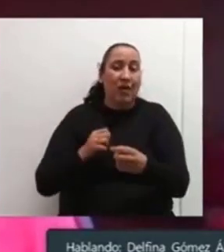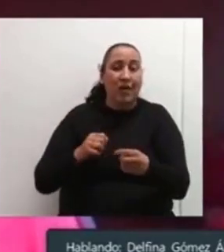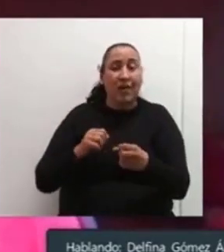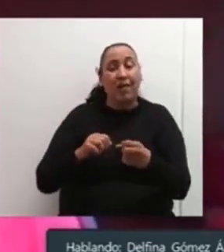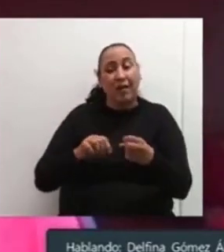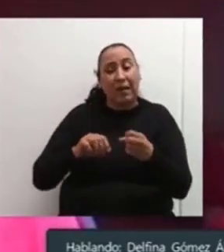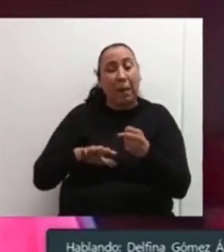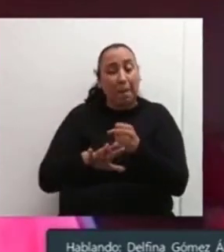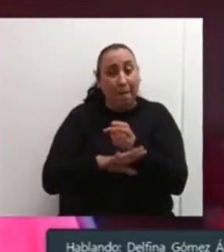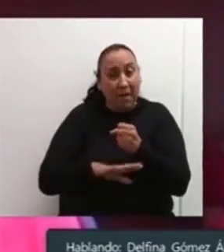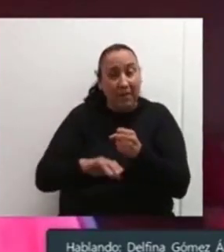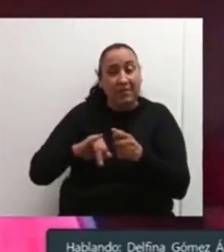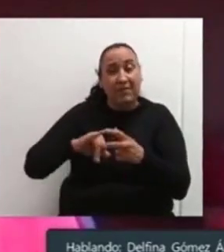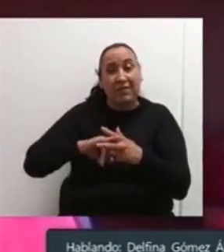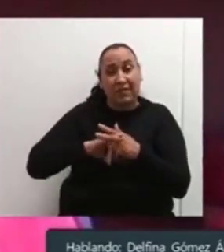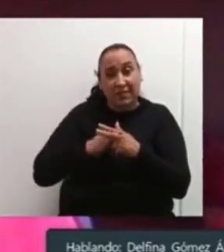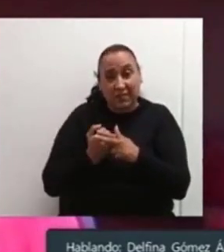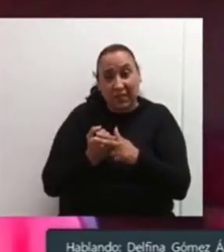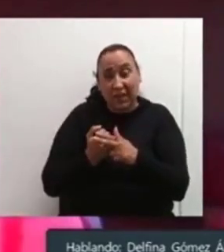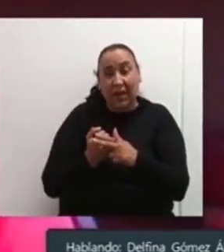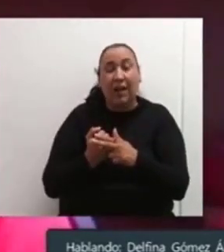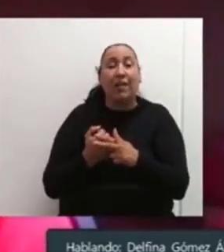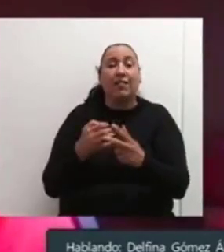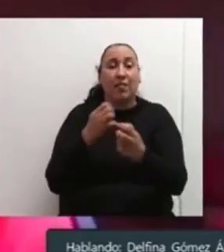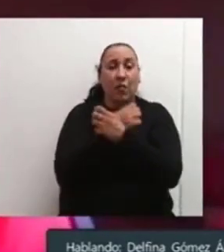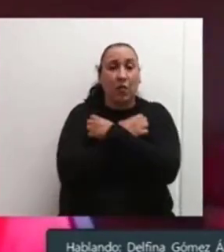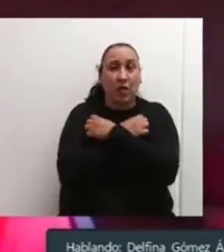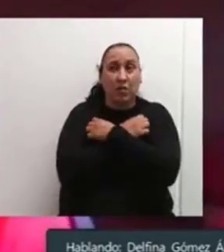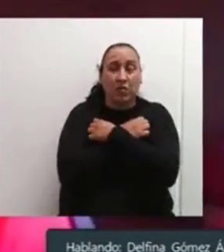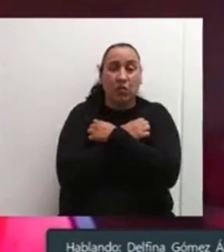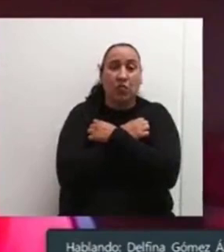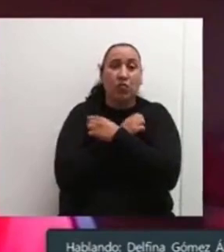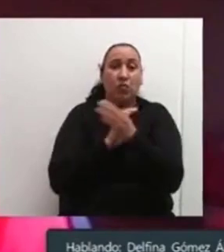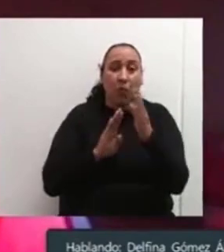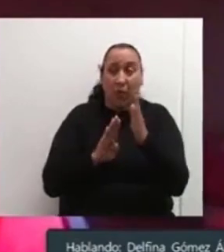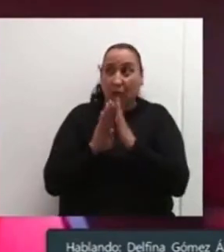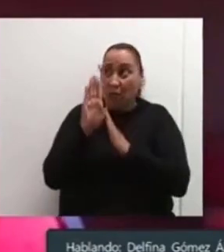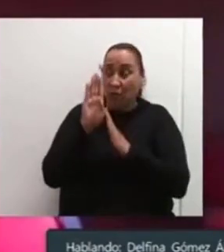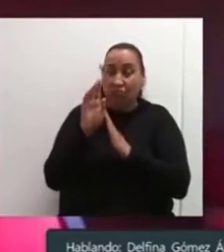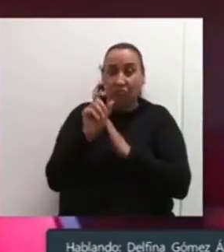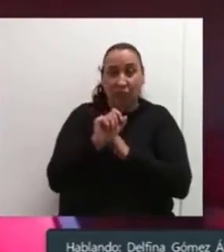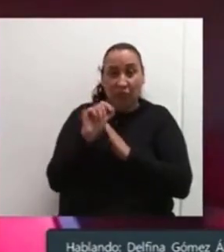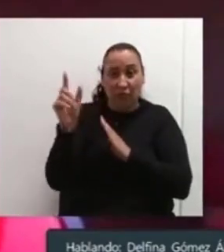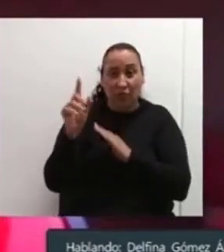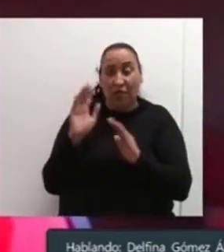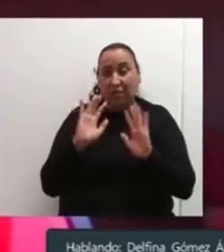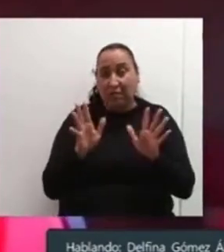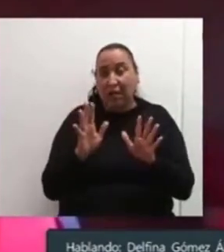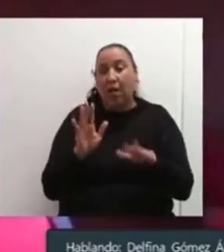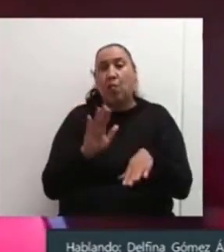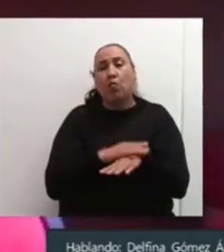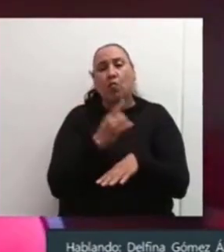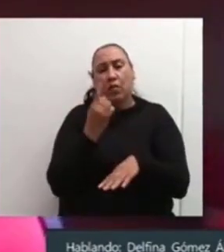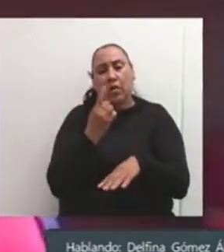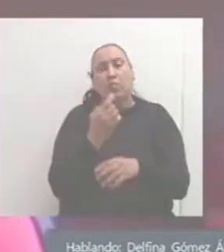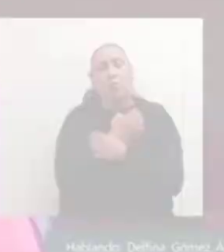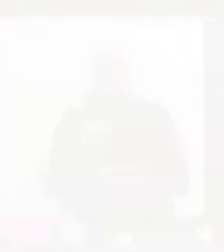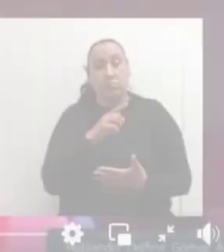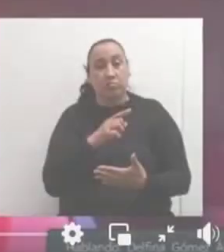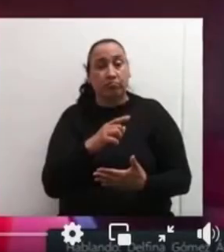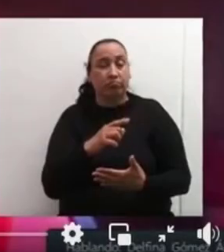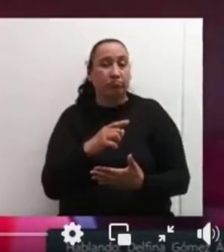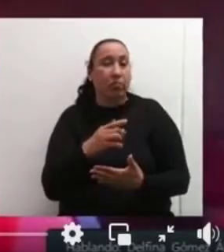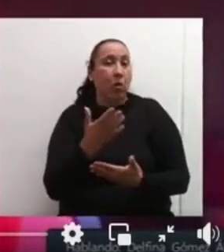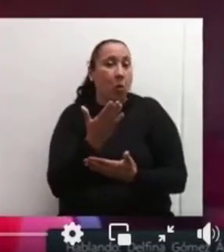superior que no podemos permanecer fragmentados porque recordemos que lo que queremos es una educación integral en el alumno